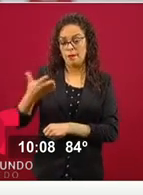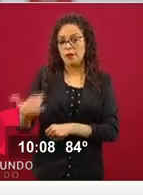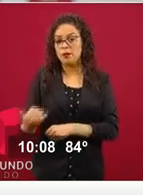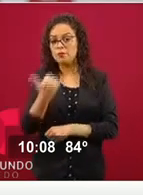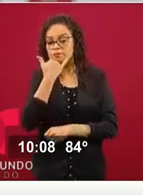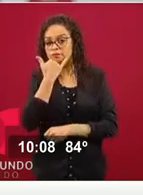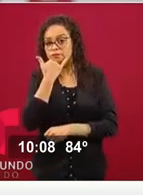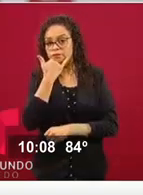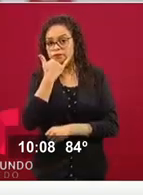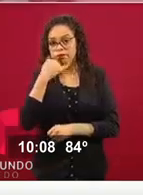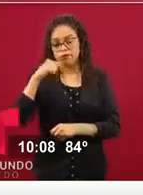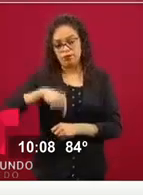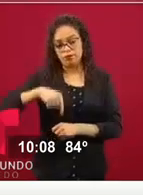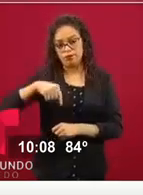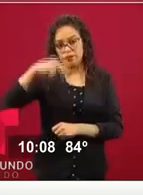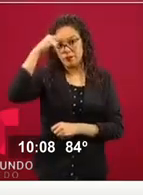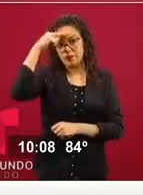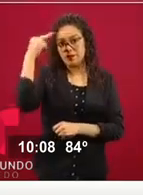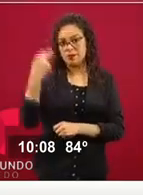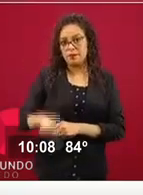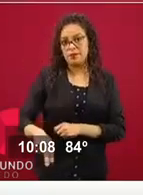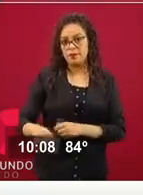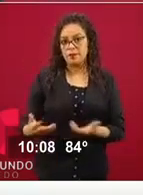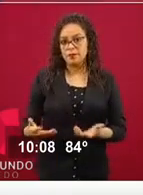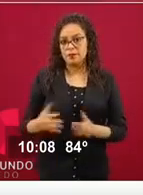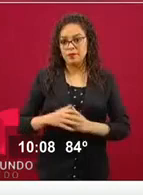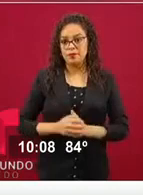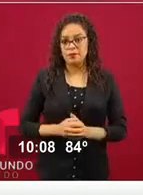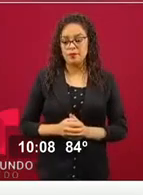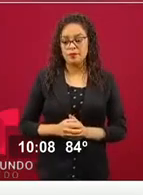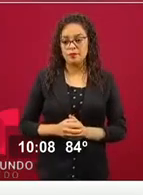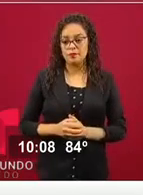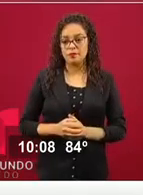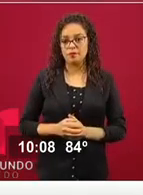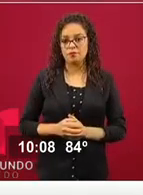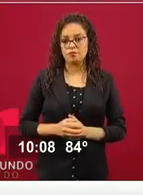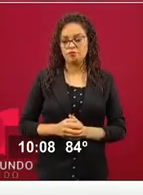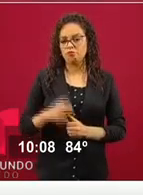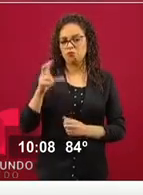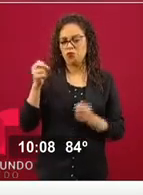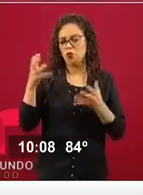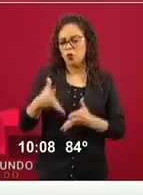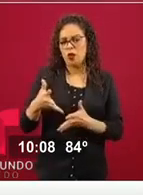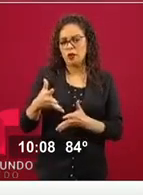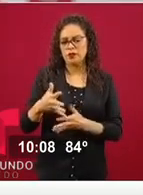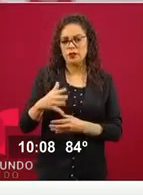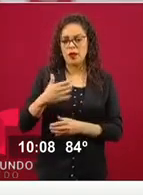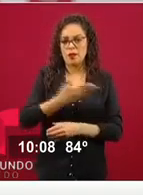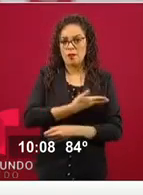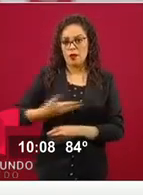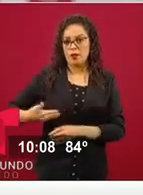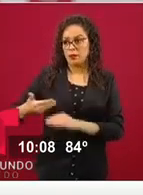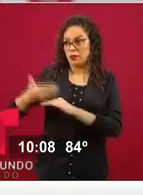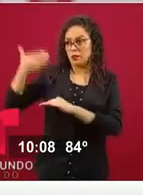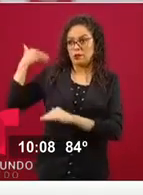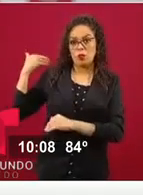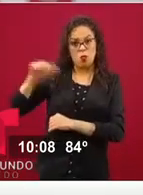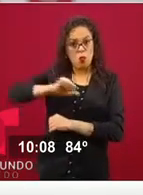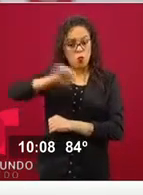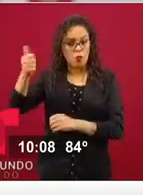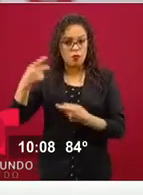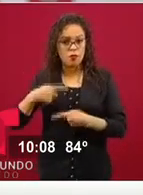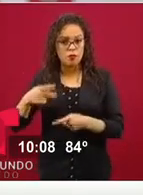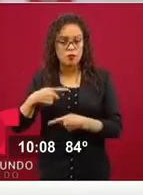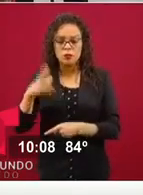Porque era otro el presidente, pero al final de cuentas es el